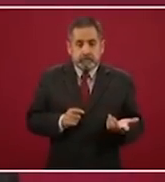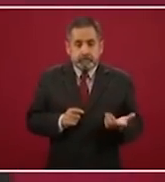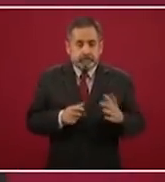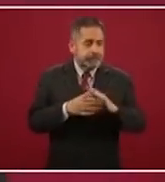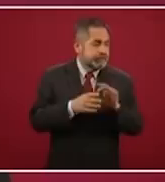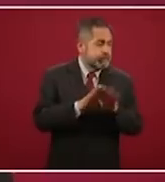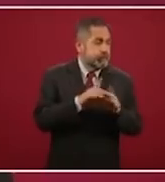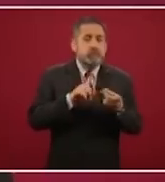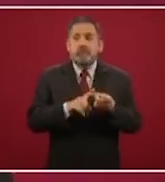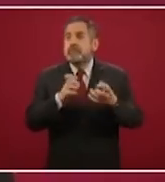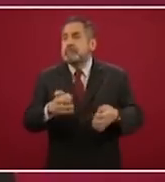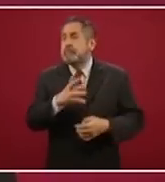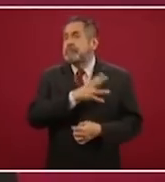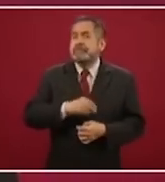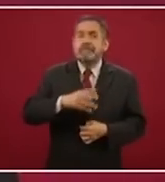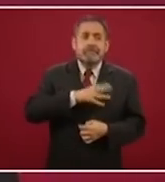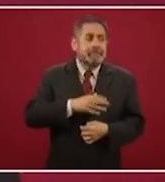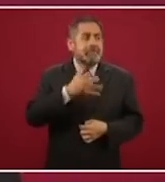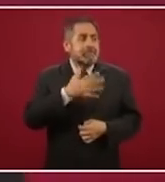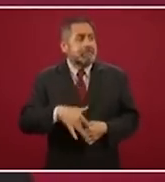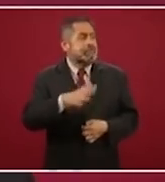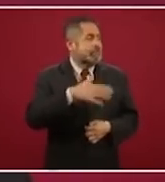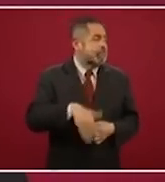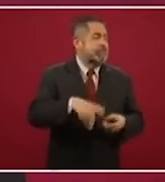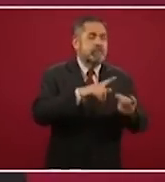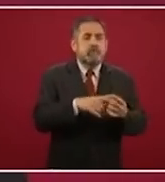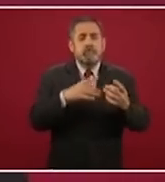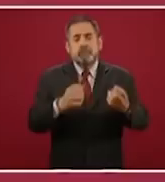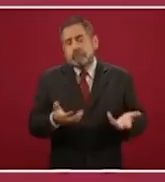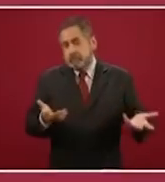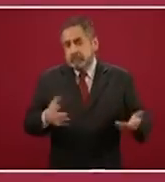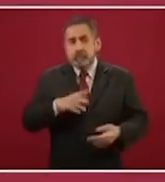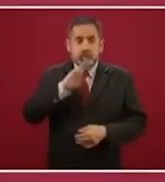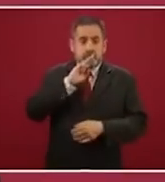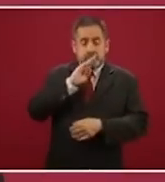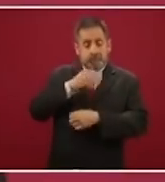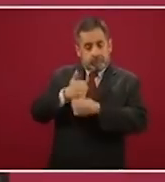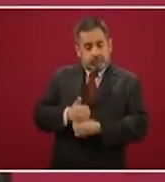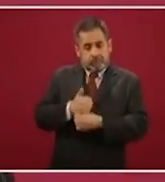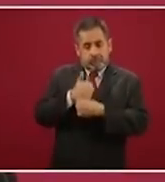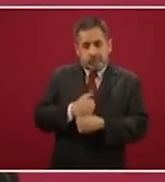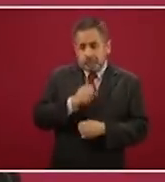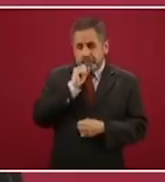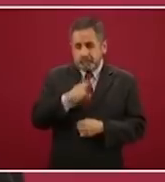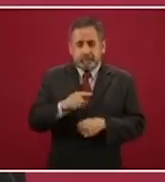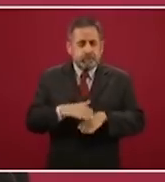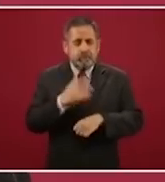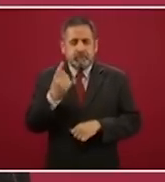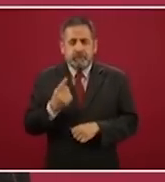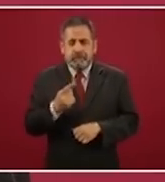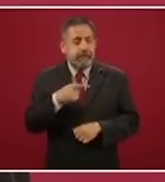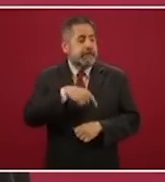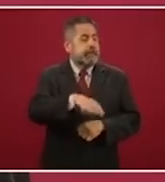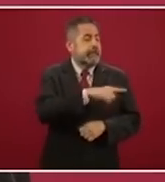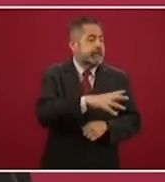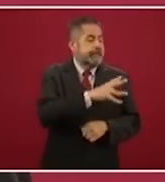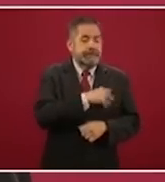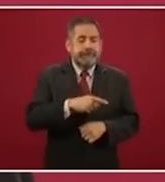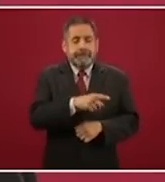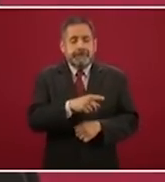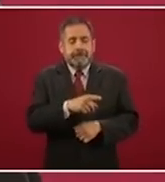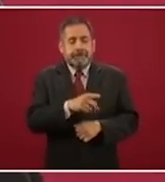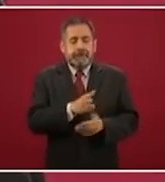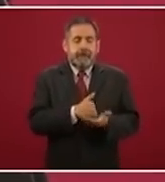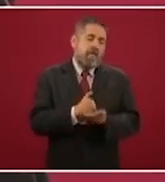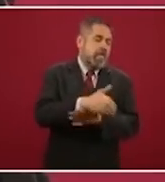no encuentran a sus hijos, las mamás que sufren porque ya los hijos